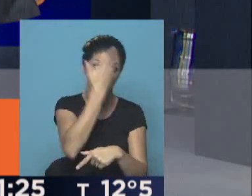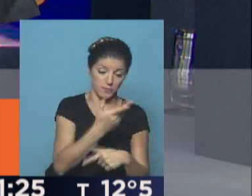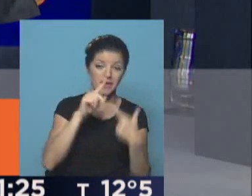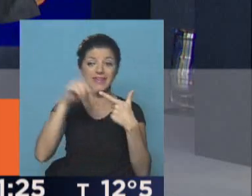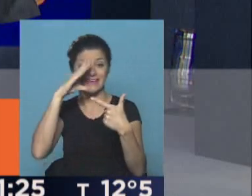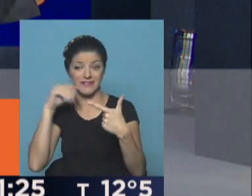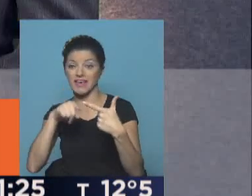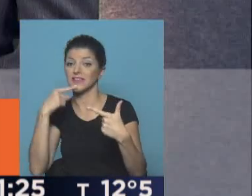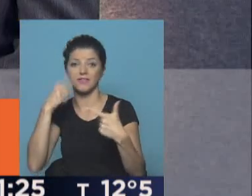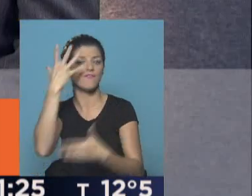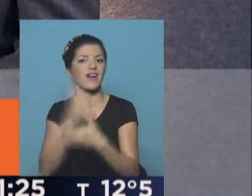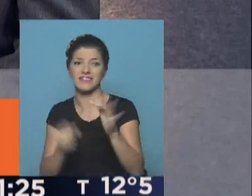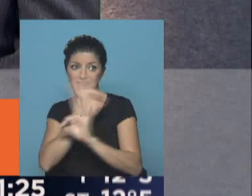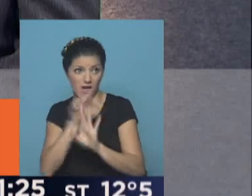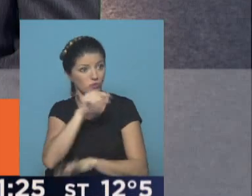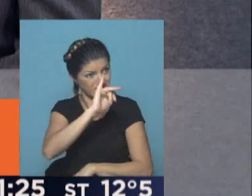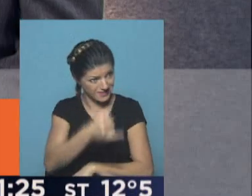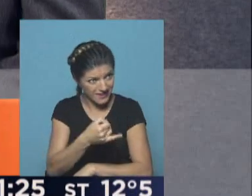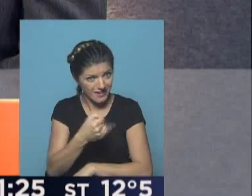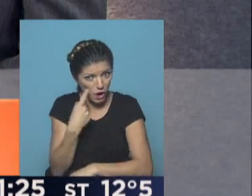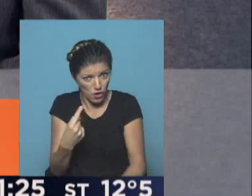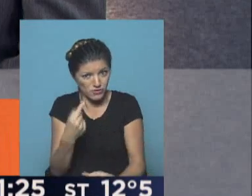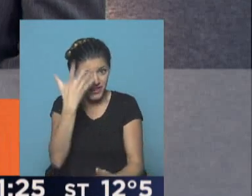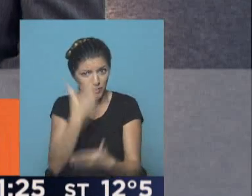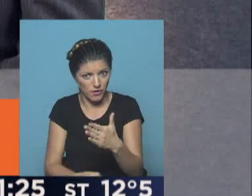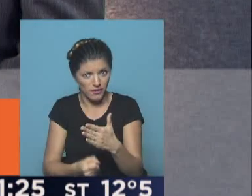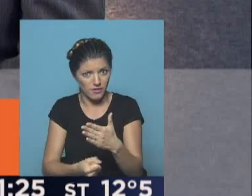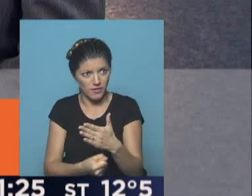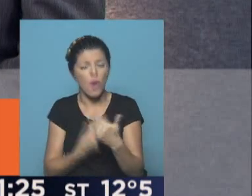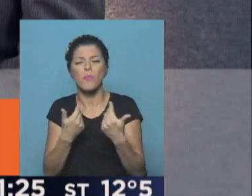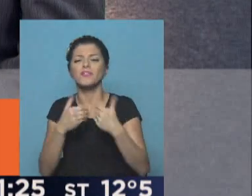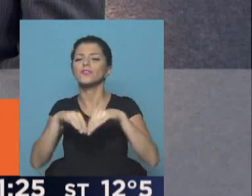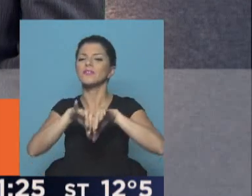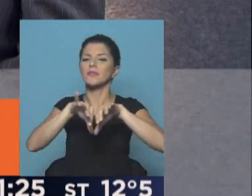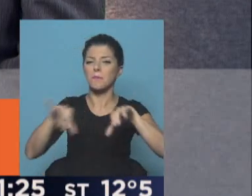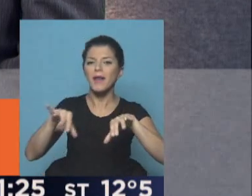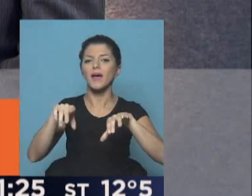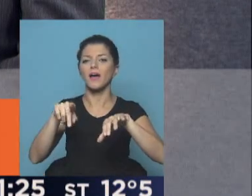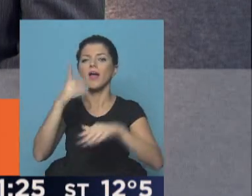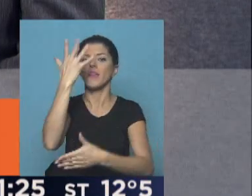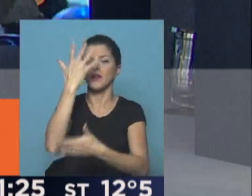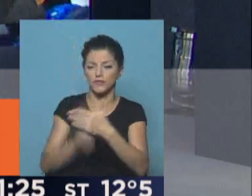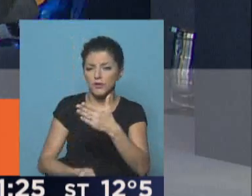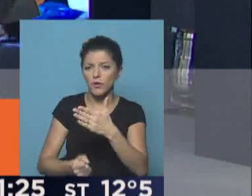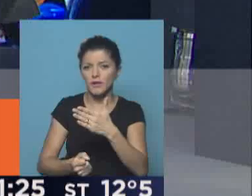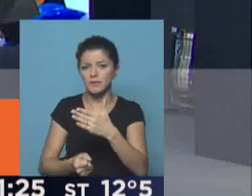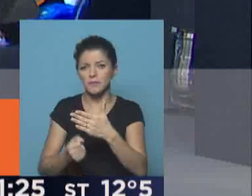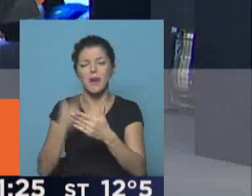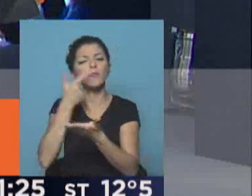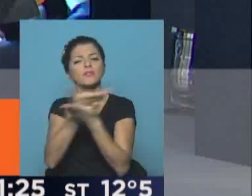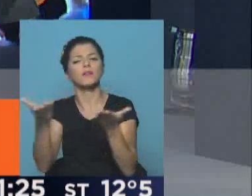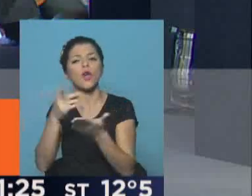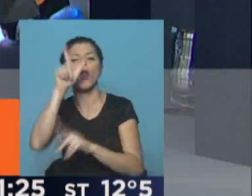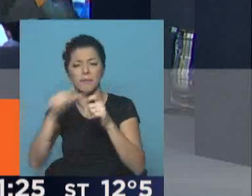ella no admite ningún error usted sí eso le permite separarse un poco justamente de esos errores para con él con la gente o los siguen